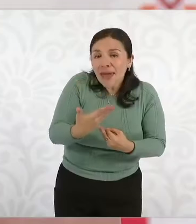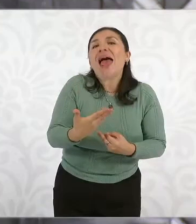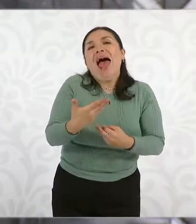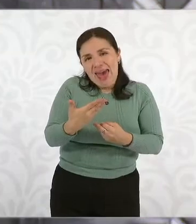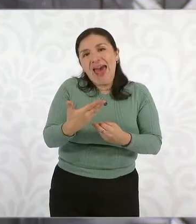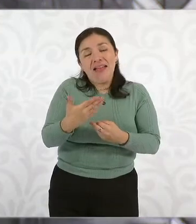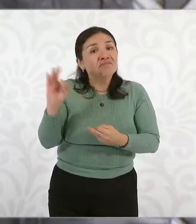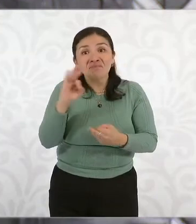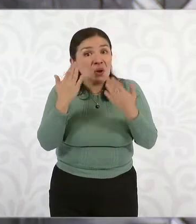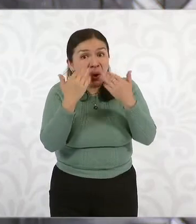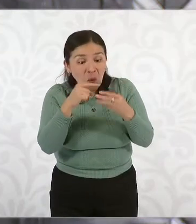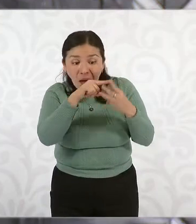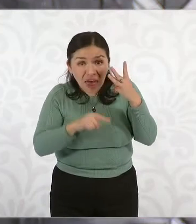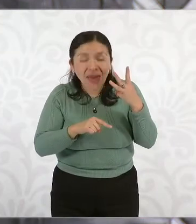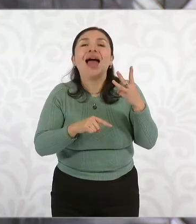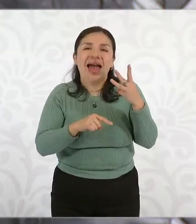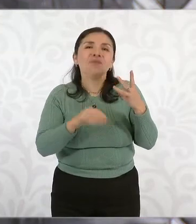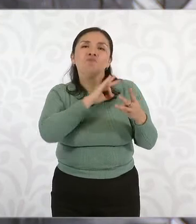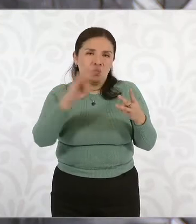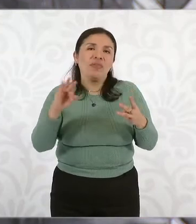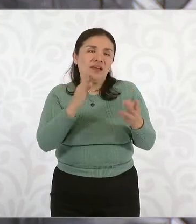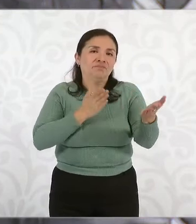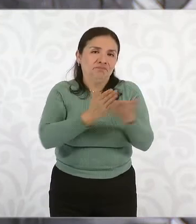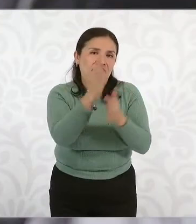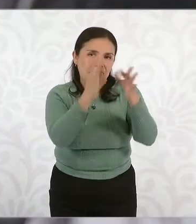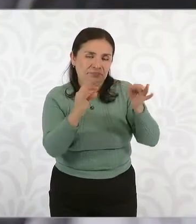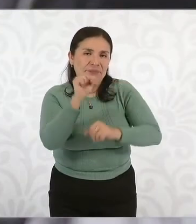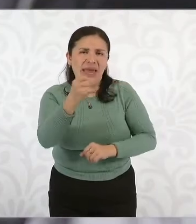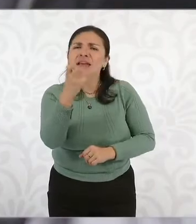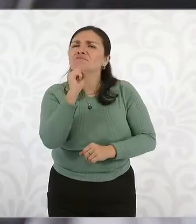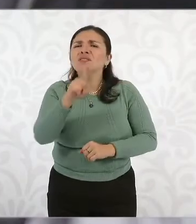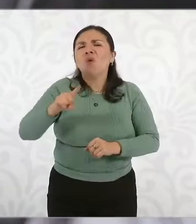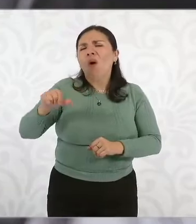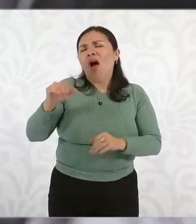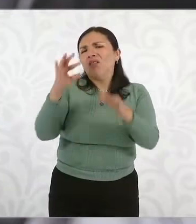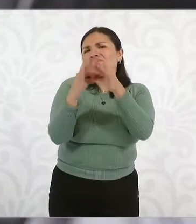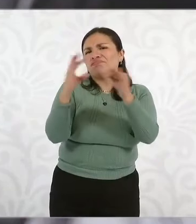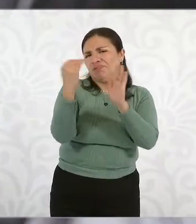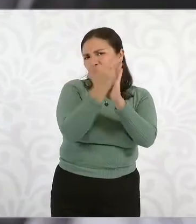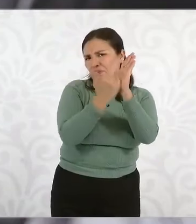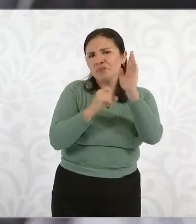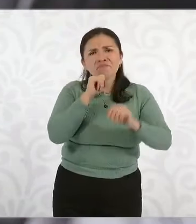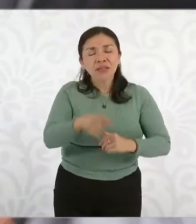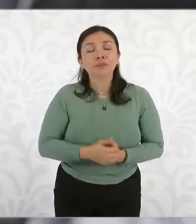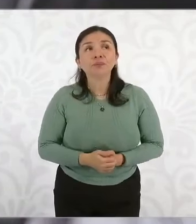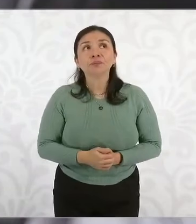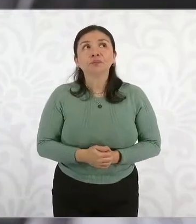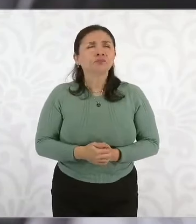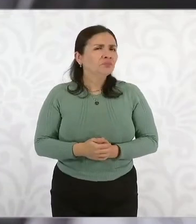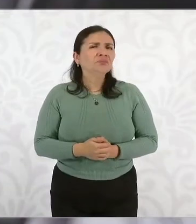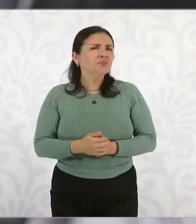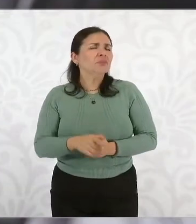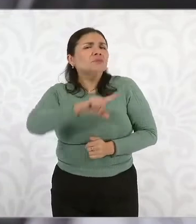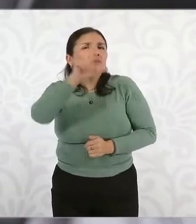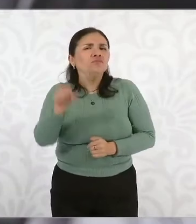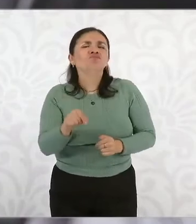en la cual puede intervenir esta comisión. Eso fue aclarado en los lineamientos y creo que finalmente se dio un